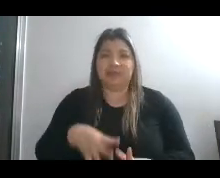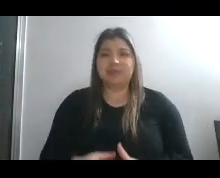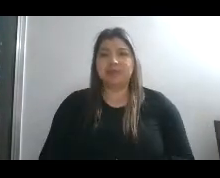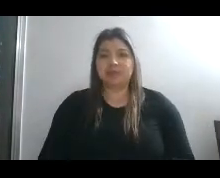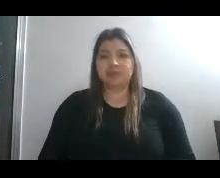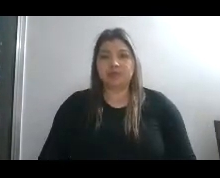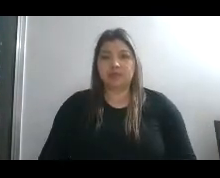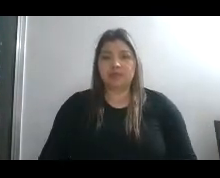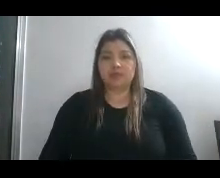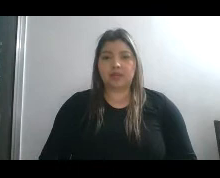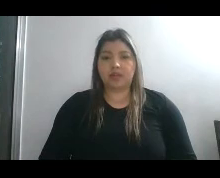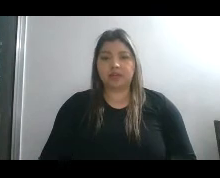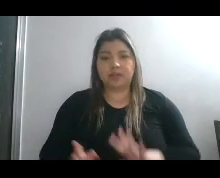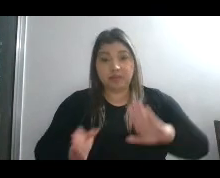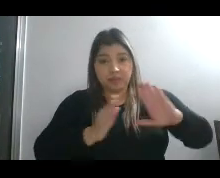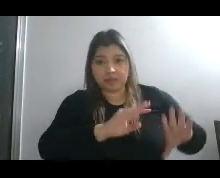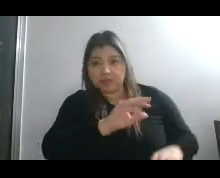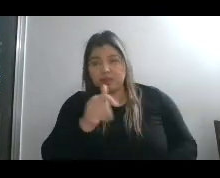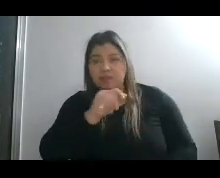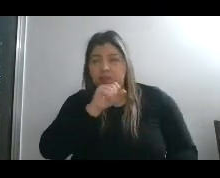Los gorros